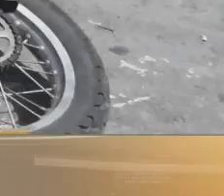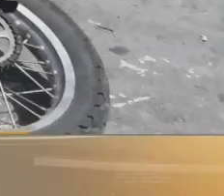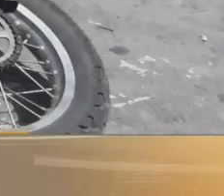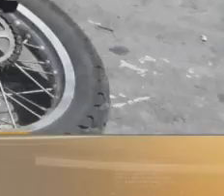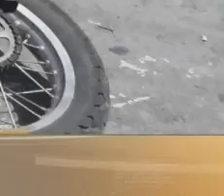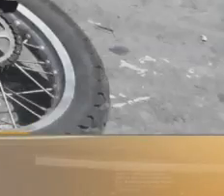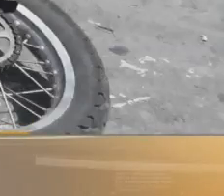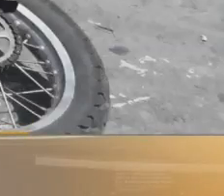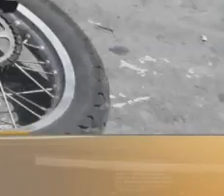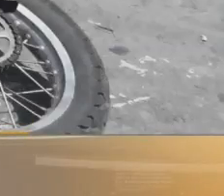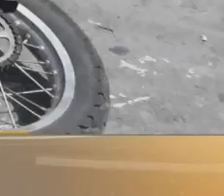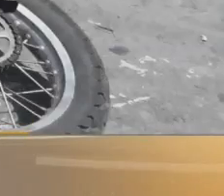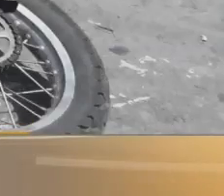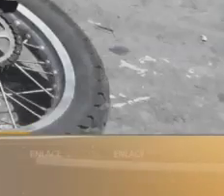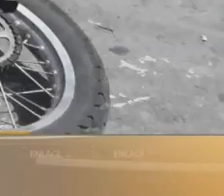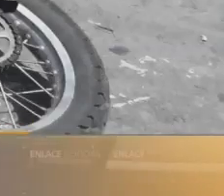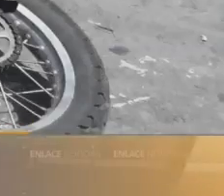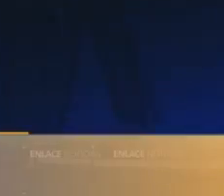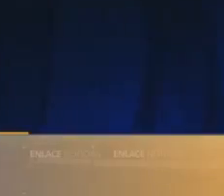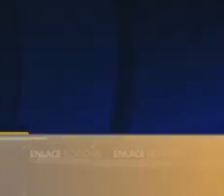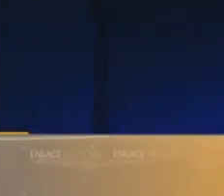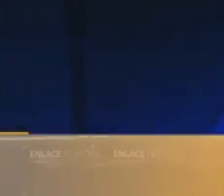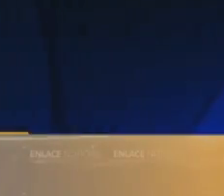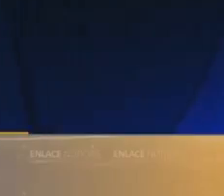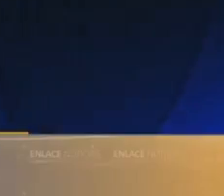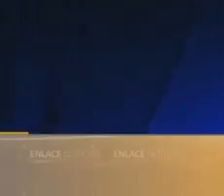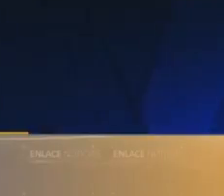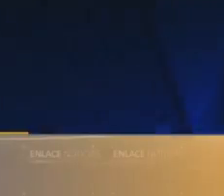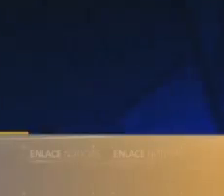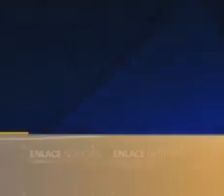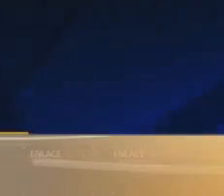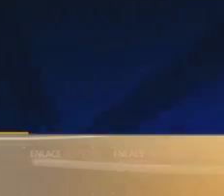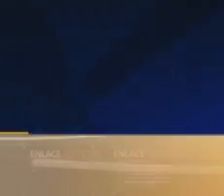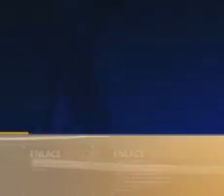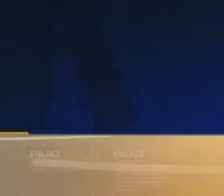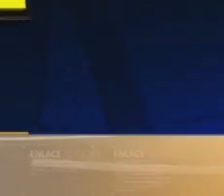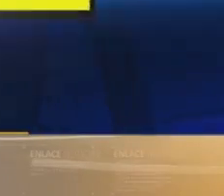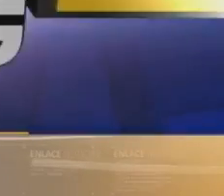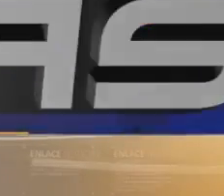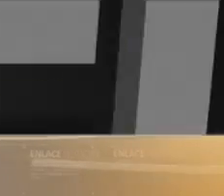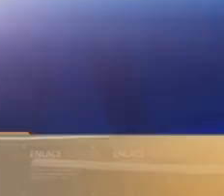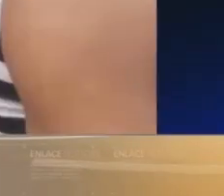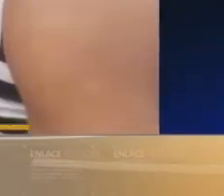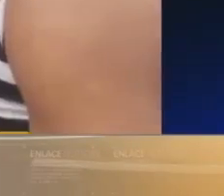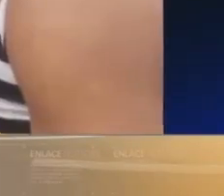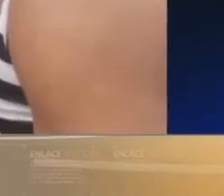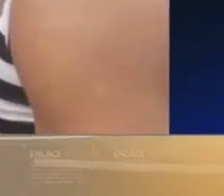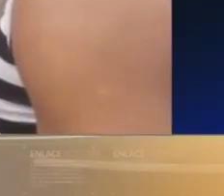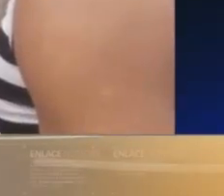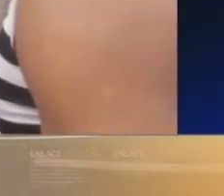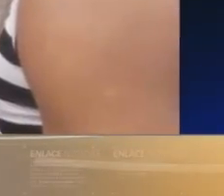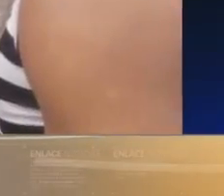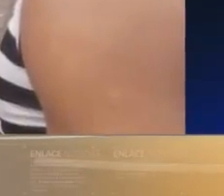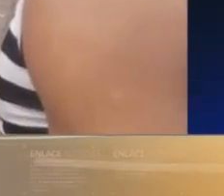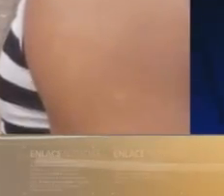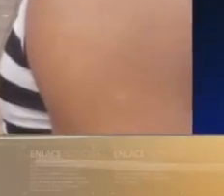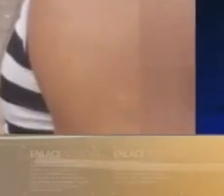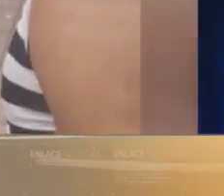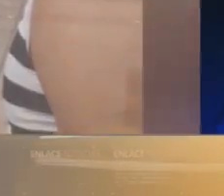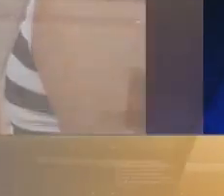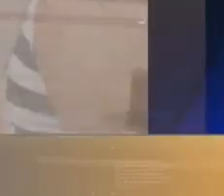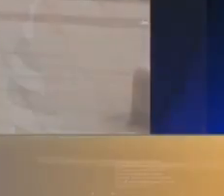delincuente. Fuerza Pública rechazó estos actos que van en contra de la seguridad ciudadana en Barranca Bermeja. Si no hay quien me compre, no